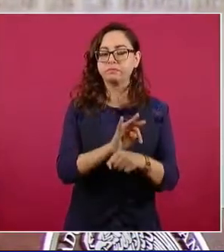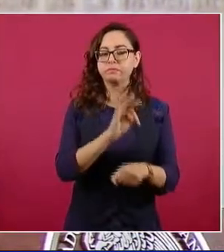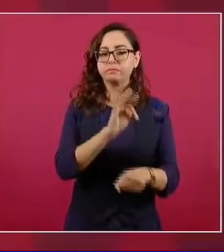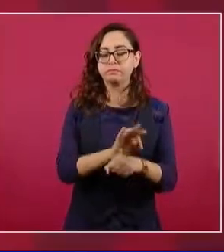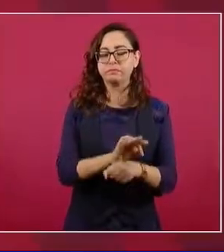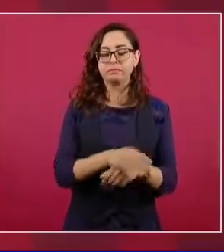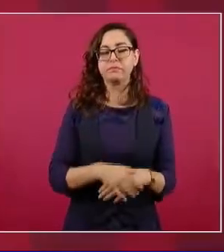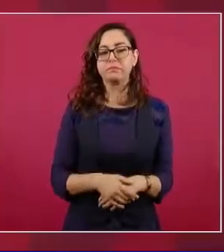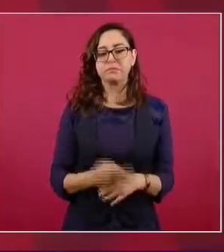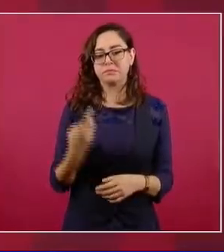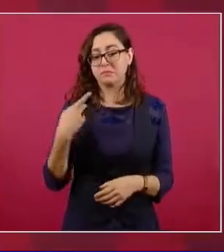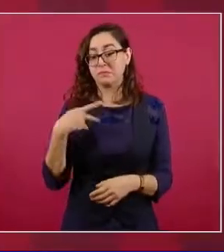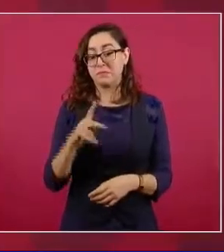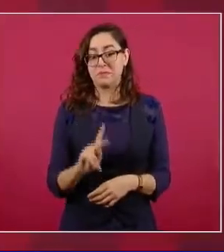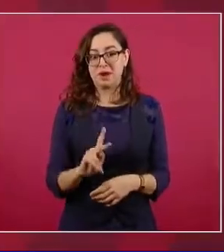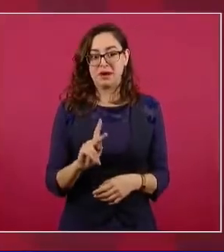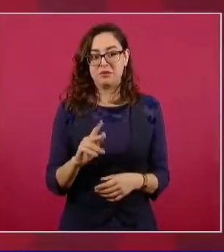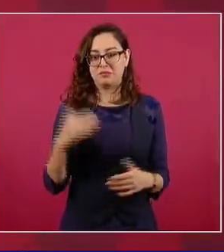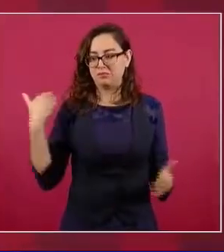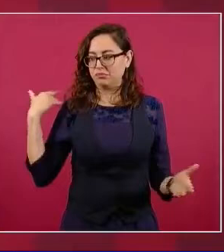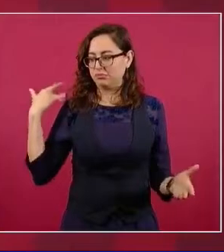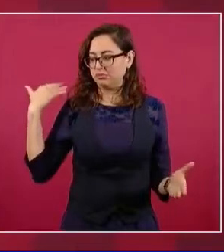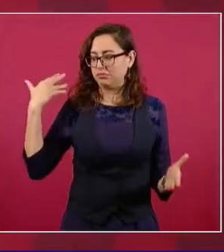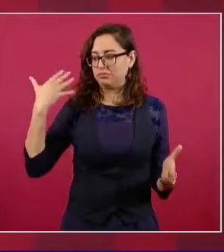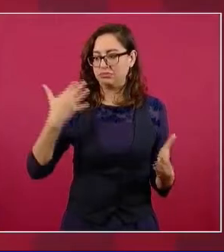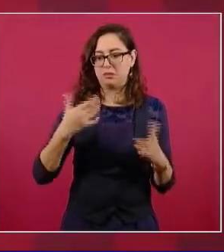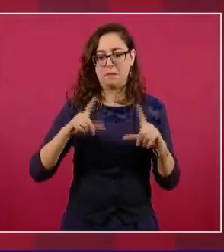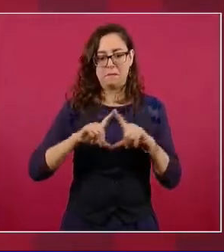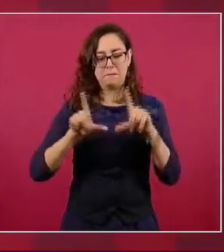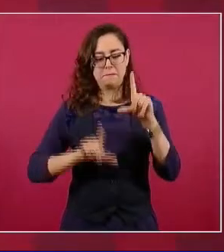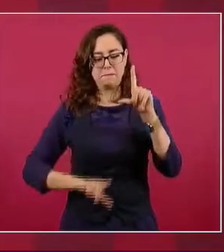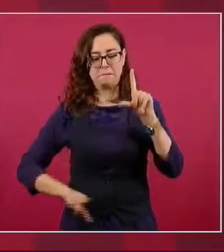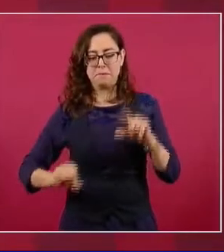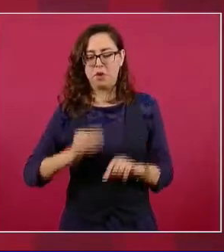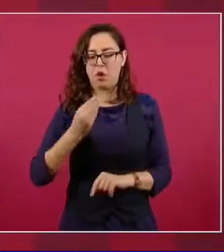Las culturas de nuestro pueblo,